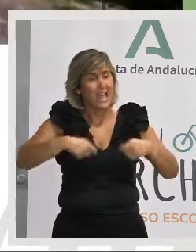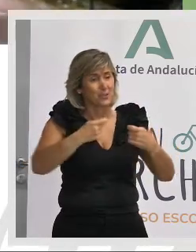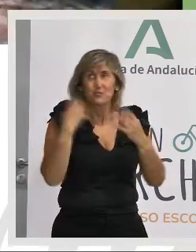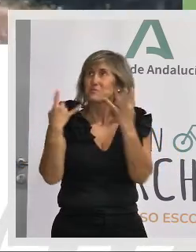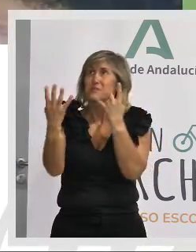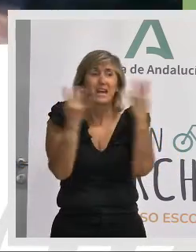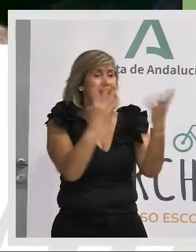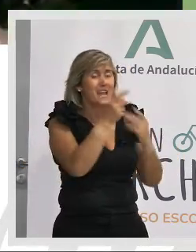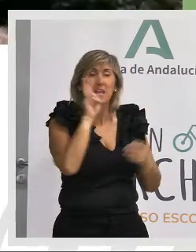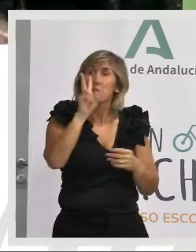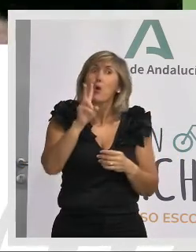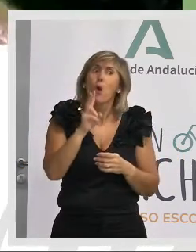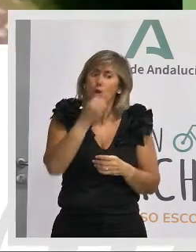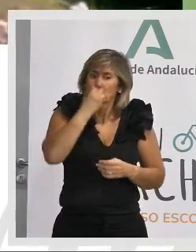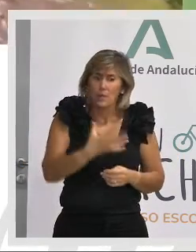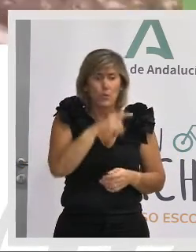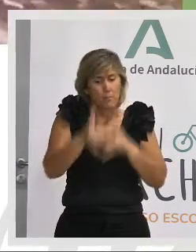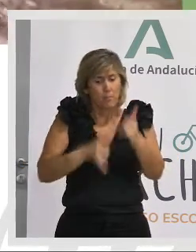gratificante que es usar la bicicleta.